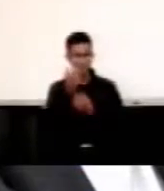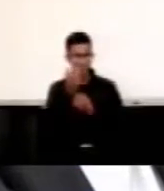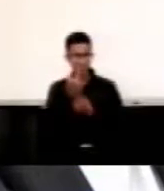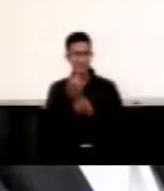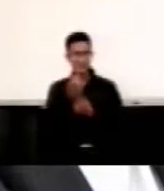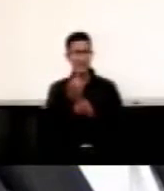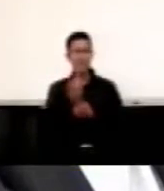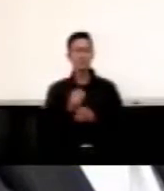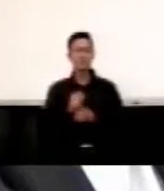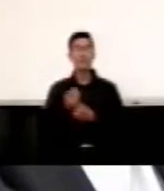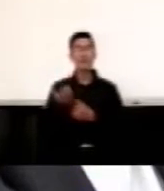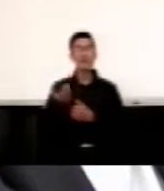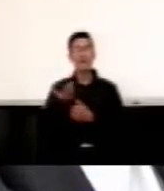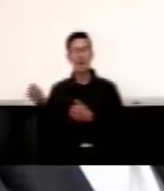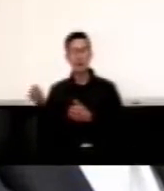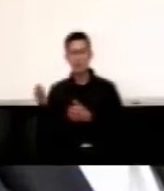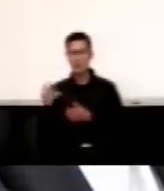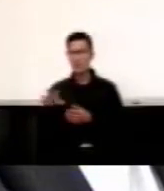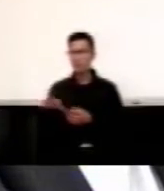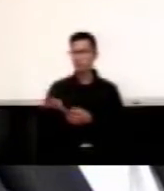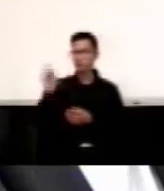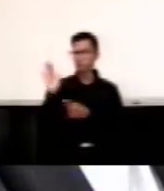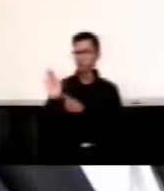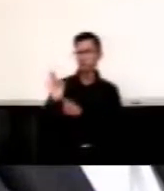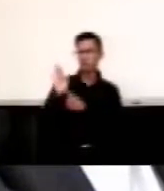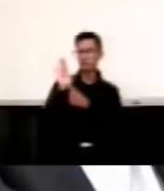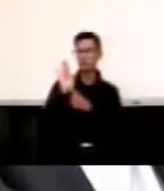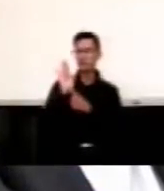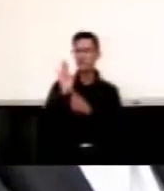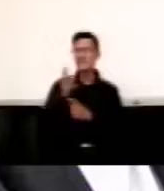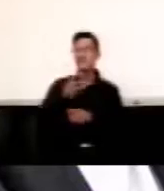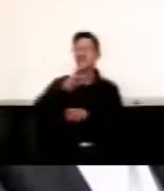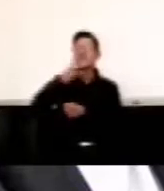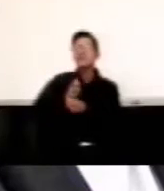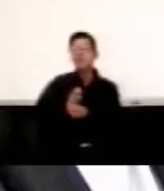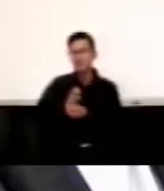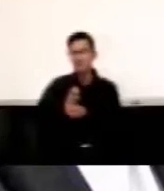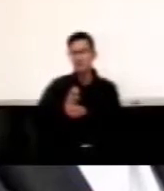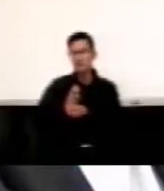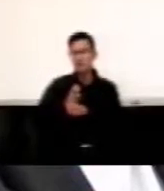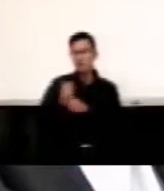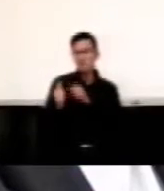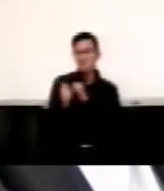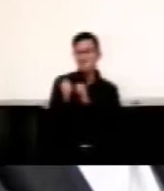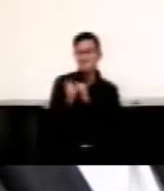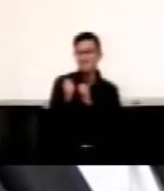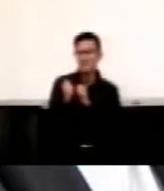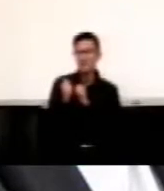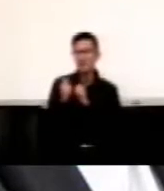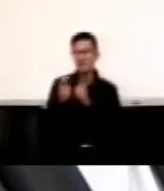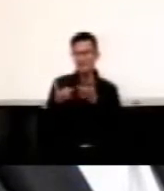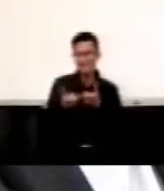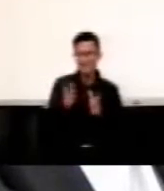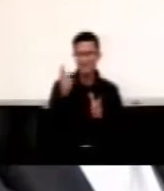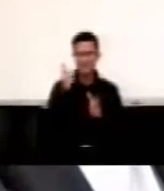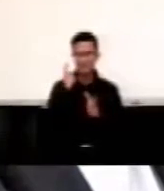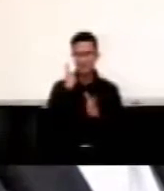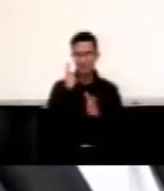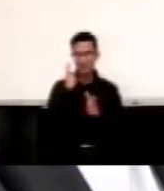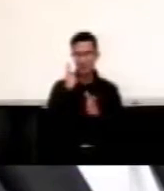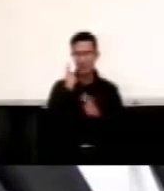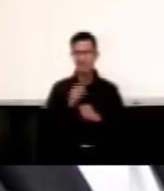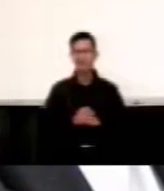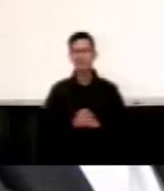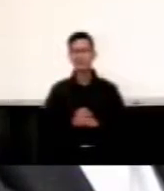que ellos hacen especial referencia y la denominan como una tercera competencia, tercera etapa de competencia partidista en el país. Y